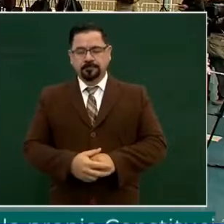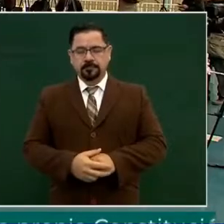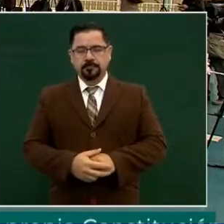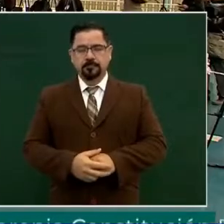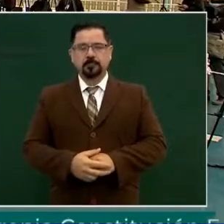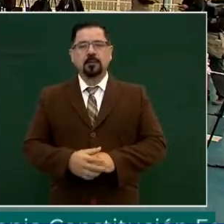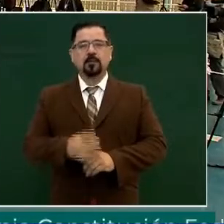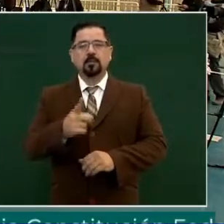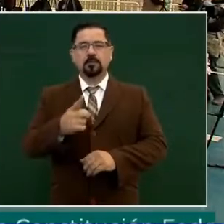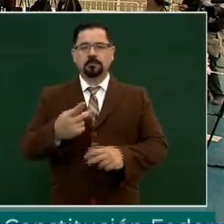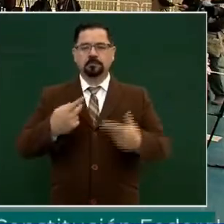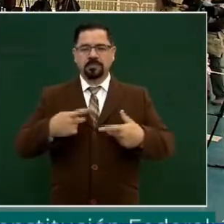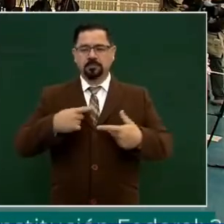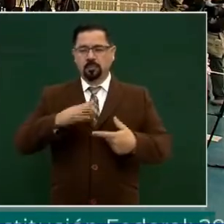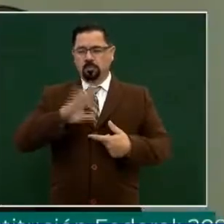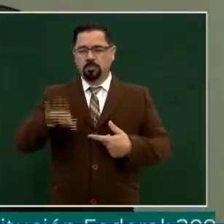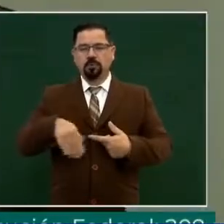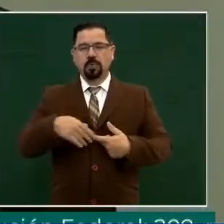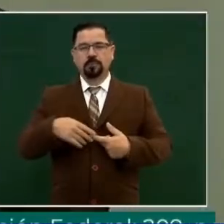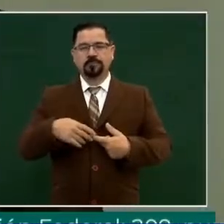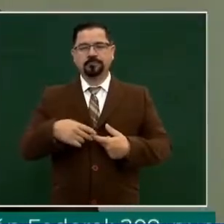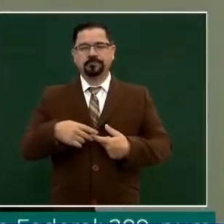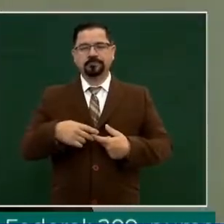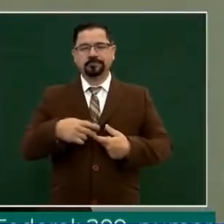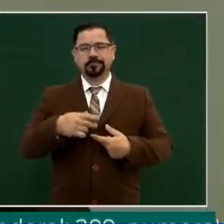el finado Azcárraga